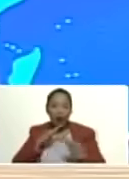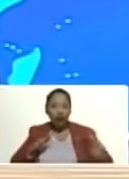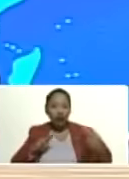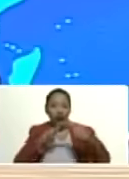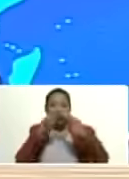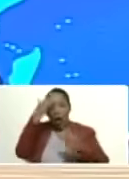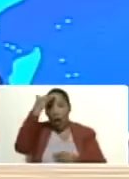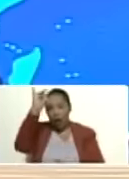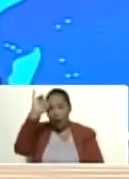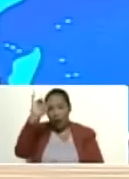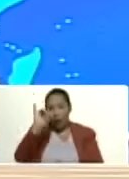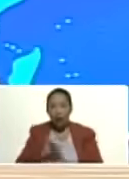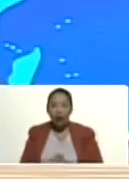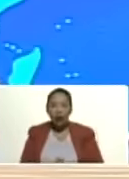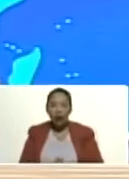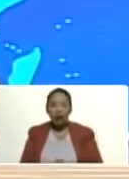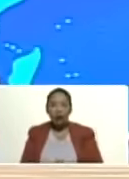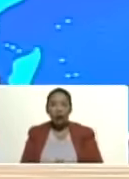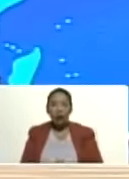Su